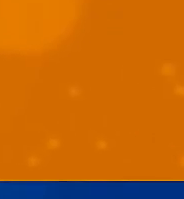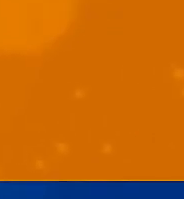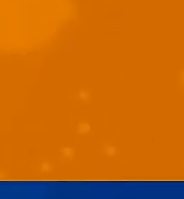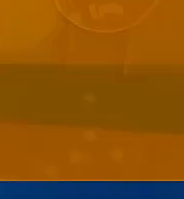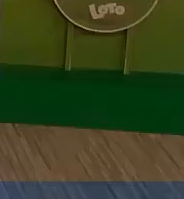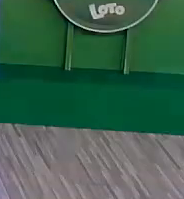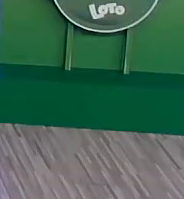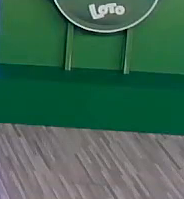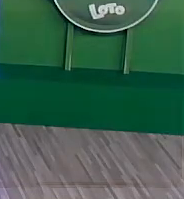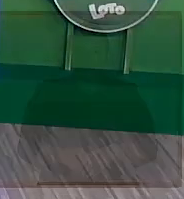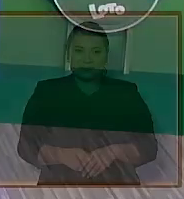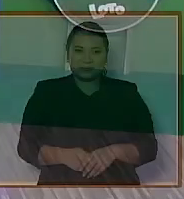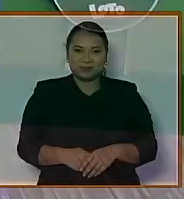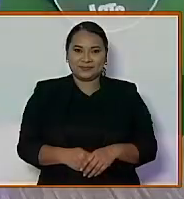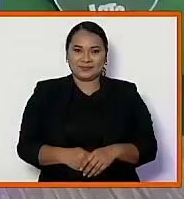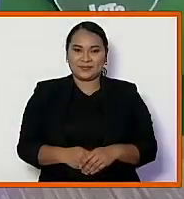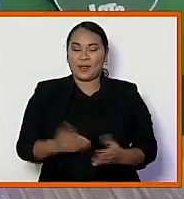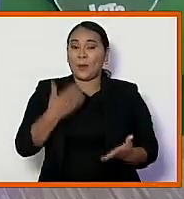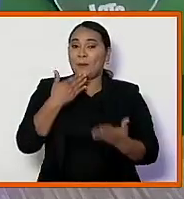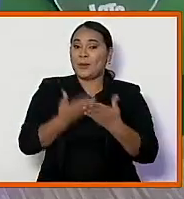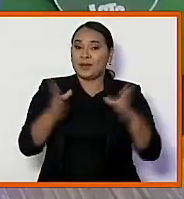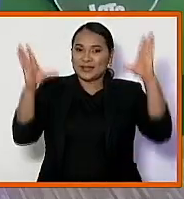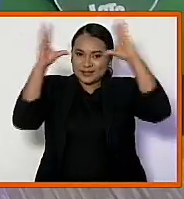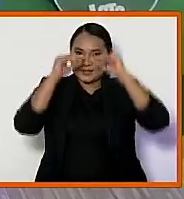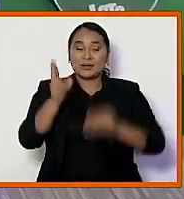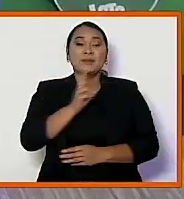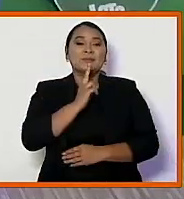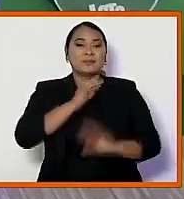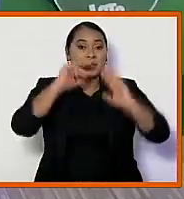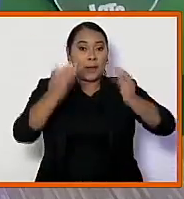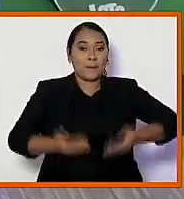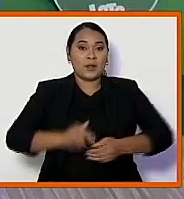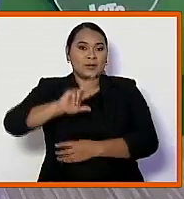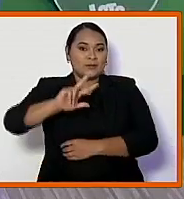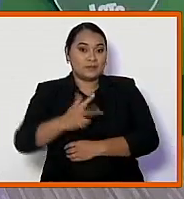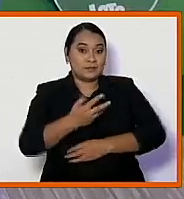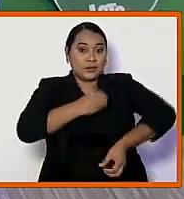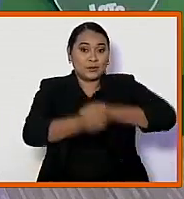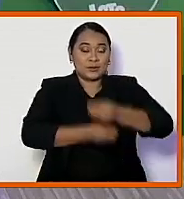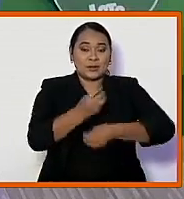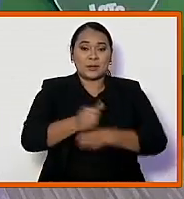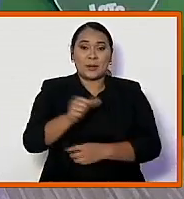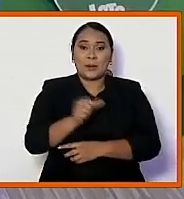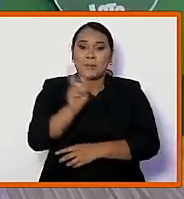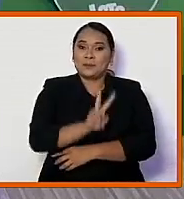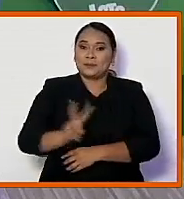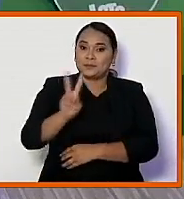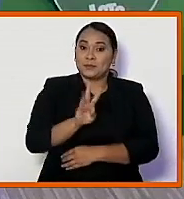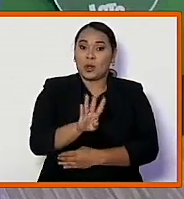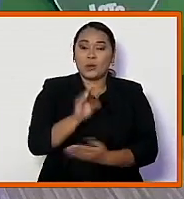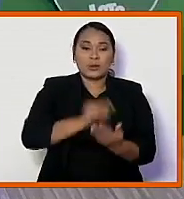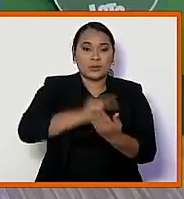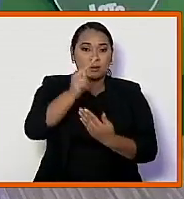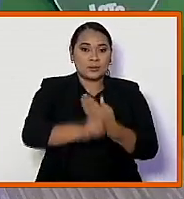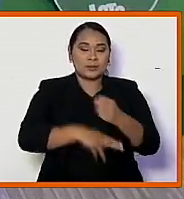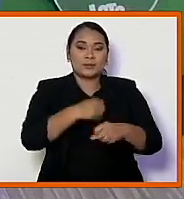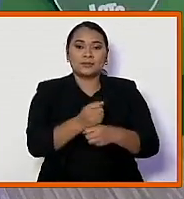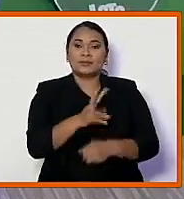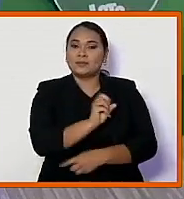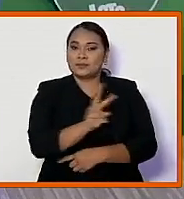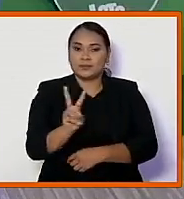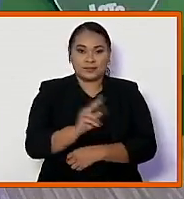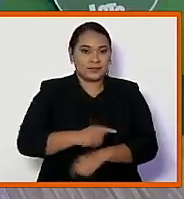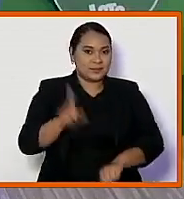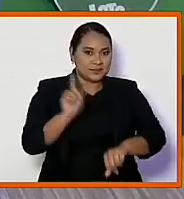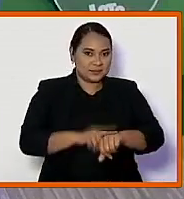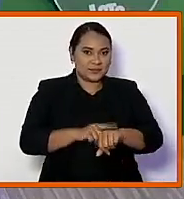vida! Buenas noches, Honduras. Bienvenidos a nuestro tercer sorteo de hoy, viernes 4 de noviembre del año 2022. El reloj